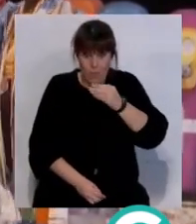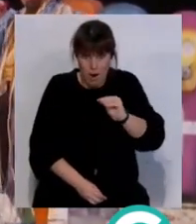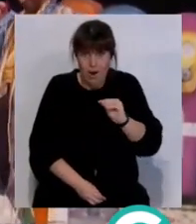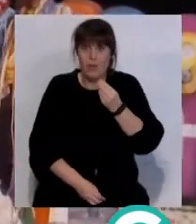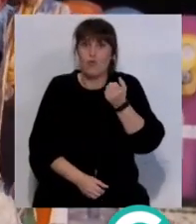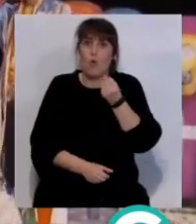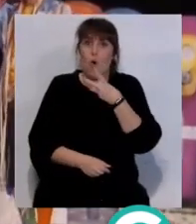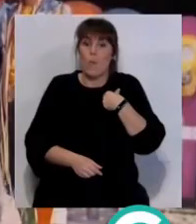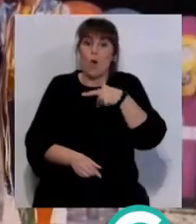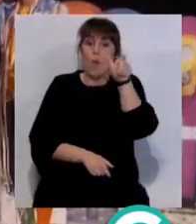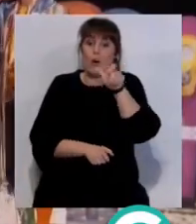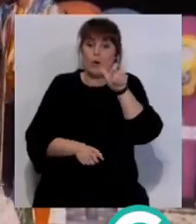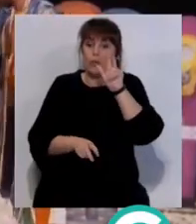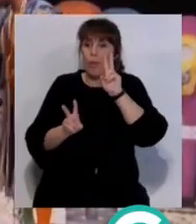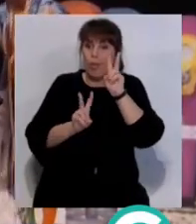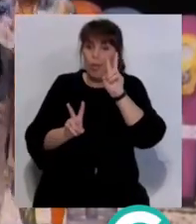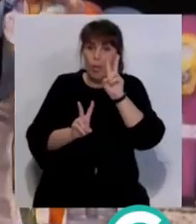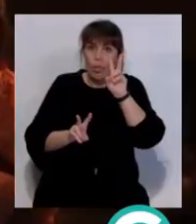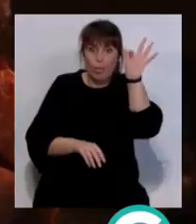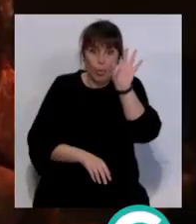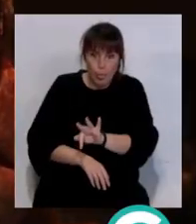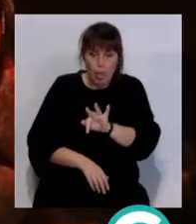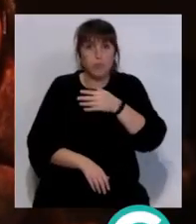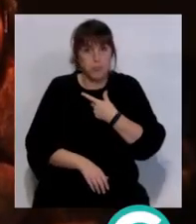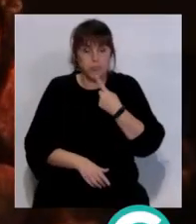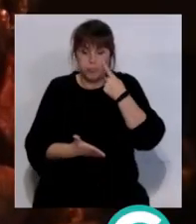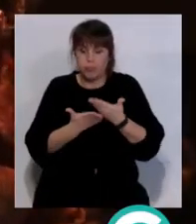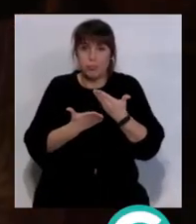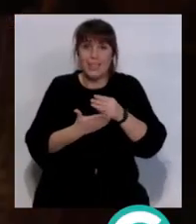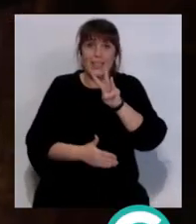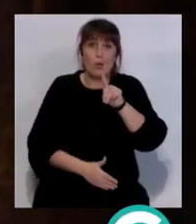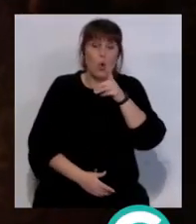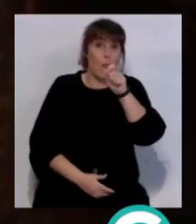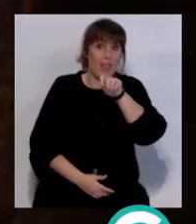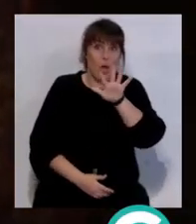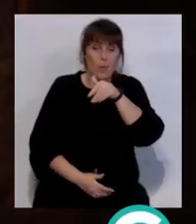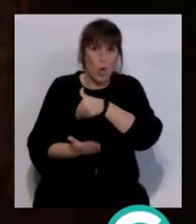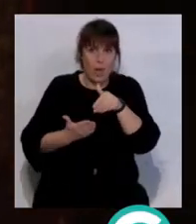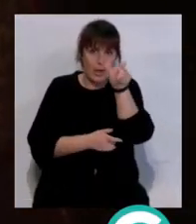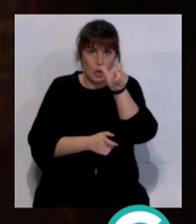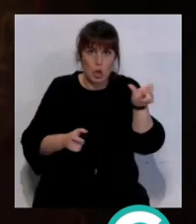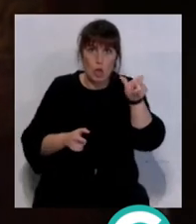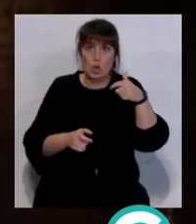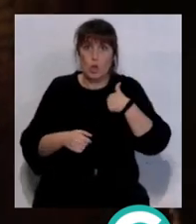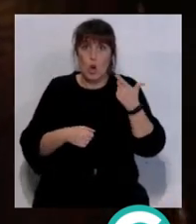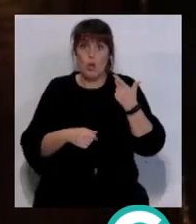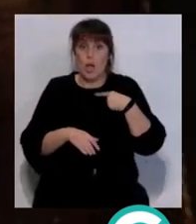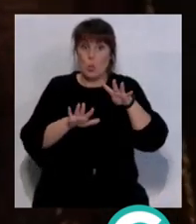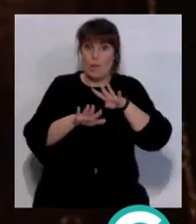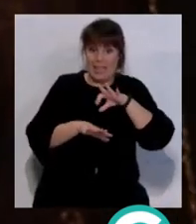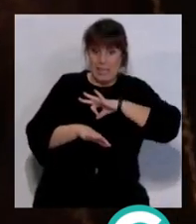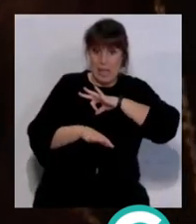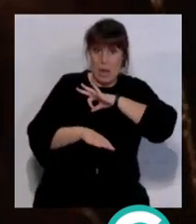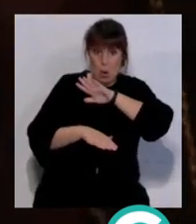de audiencia de Onda Cádiz Televisión vuelven a refutarlo. 31,5 millones de personas han seguido desde el 9 de enero